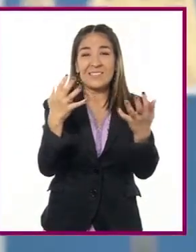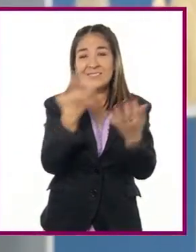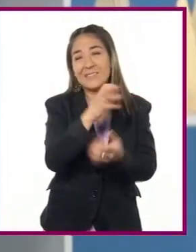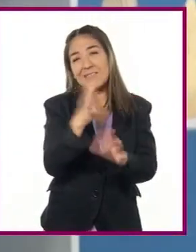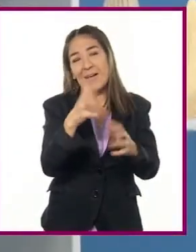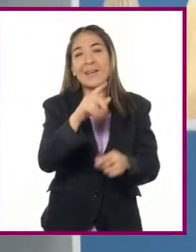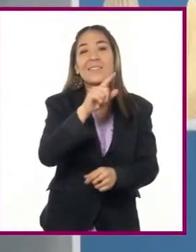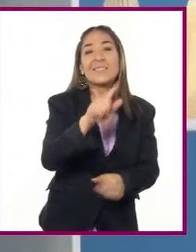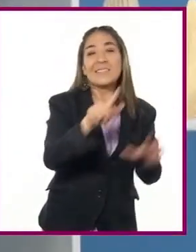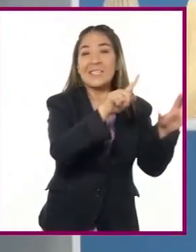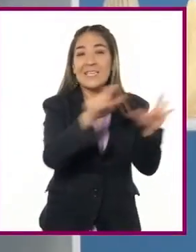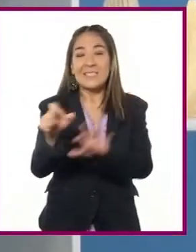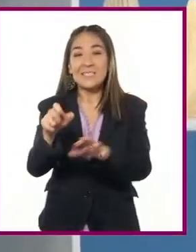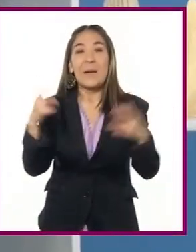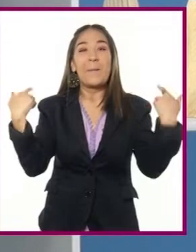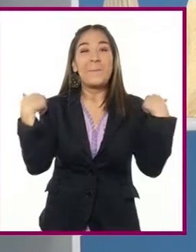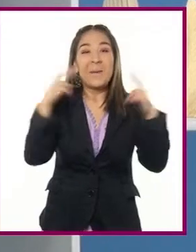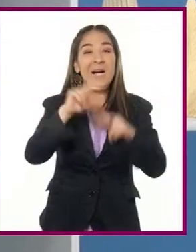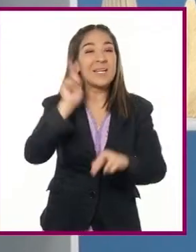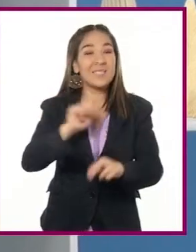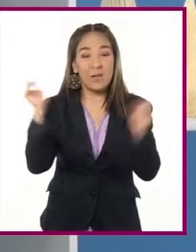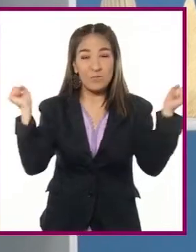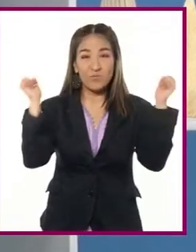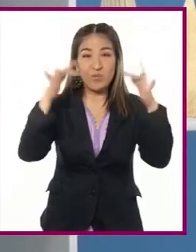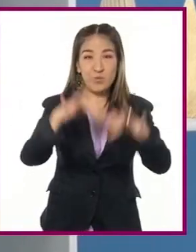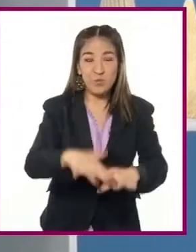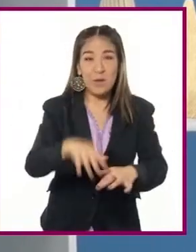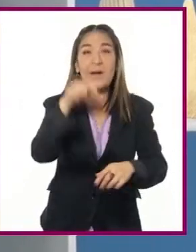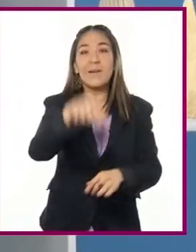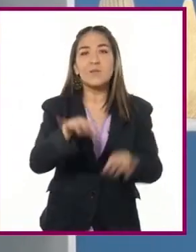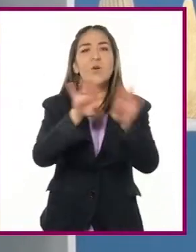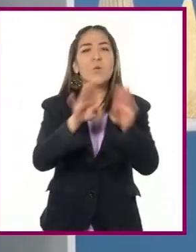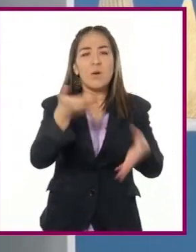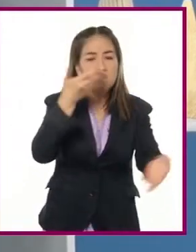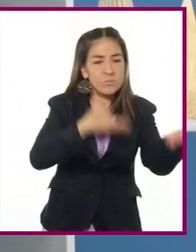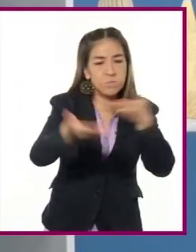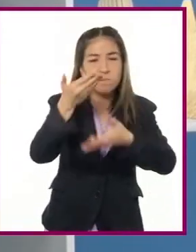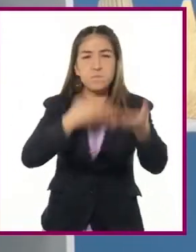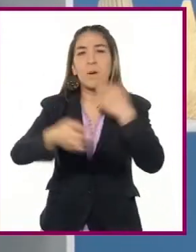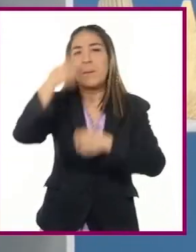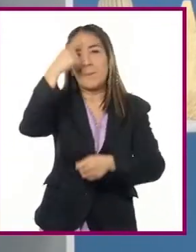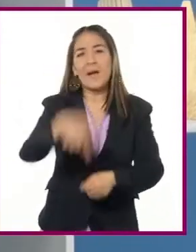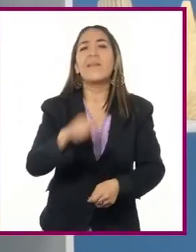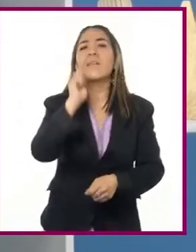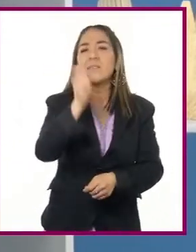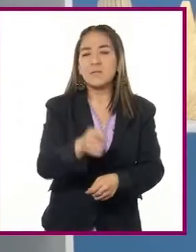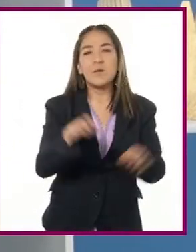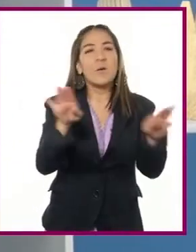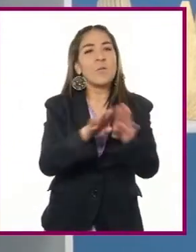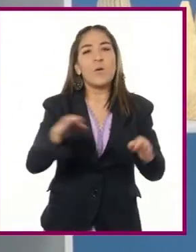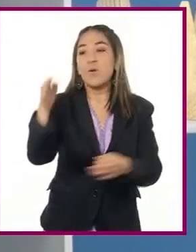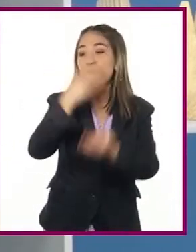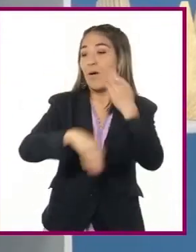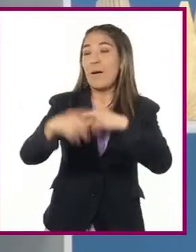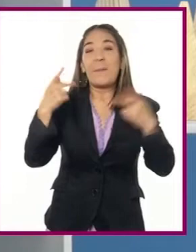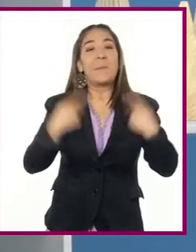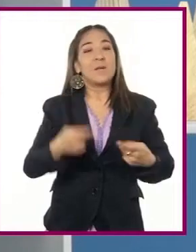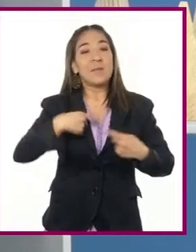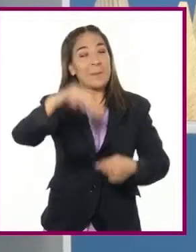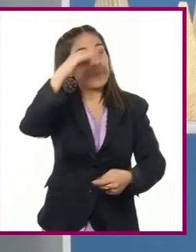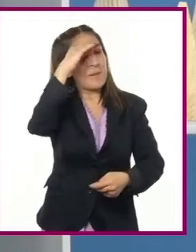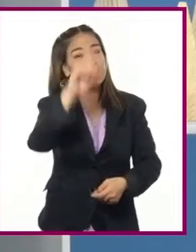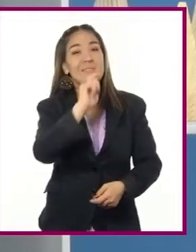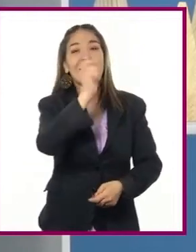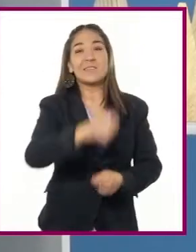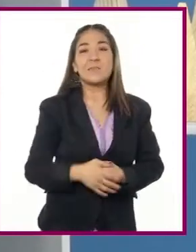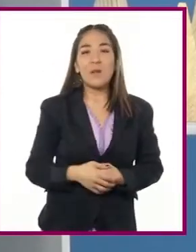maestras. En las conclusiones del encuentro, se afirmó la necesidad de desfanatizar las conciencias, mediante la